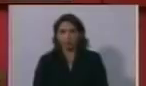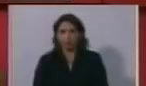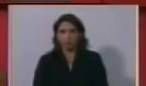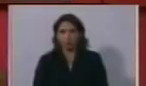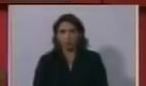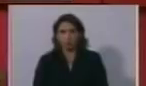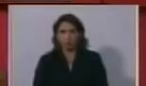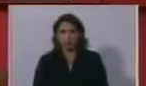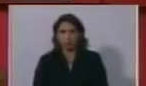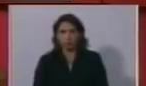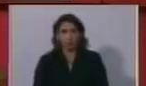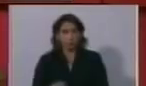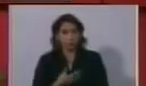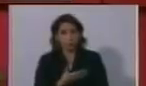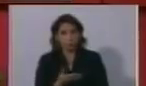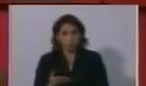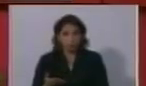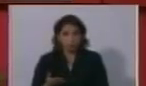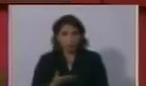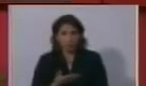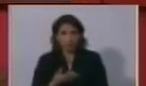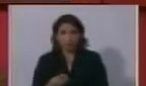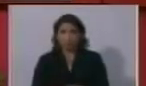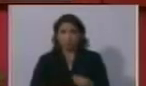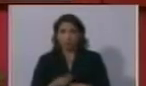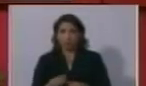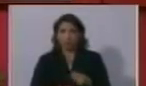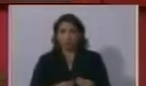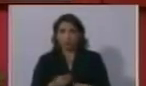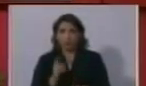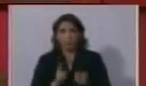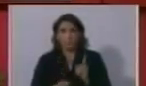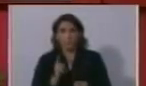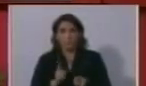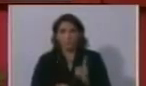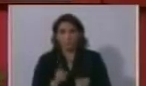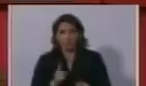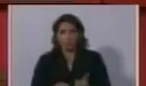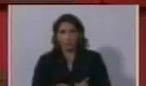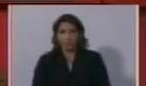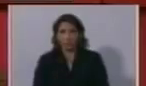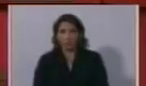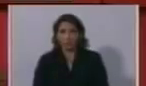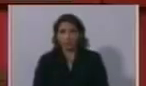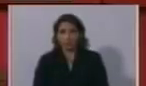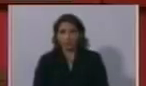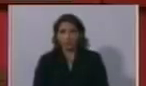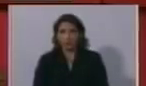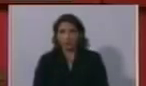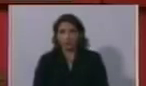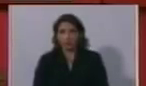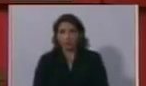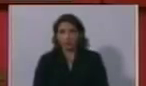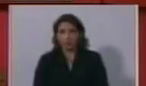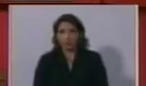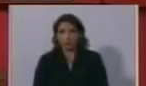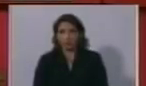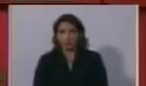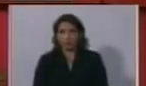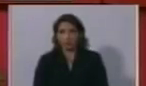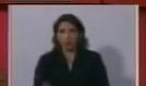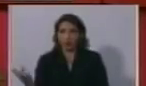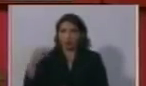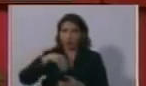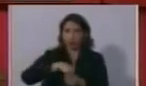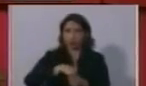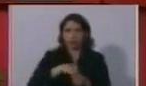Ni ustedes estarán seguros cómo van a salir. Es probable que ustedes entren a Venezuela. Pero no habla el jefe del imperialismo de